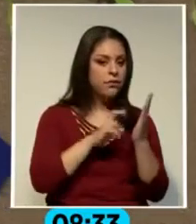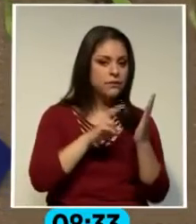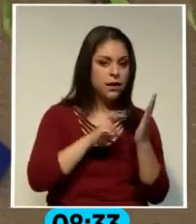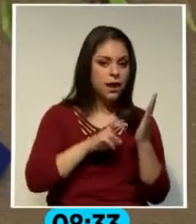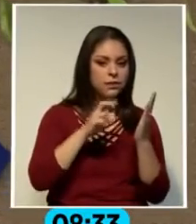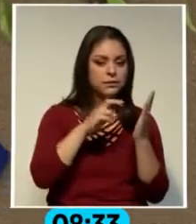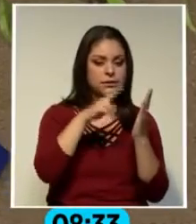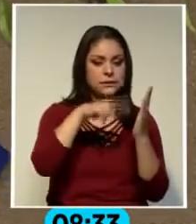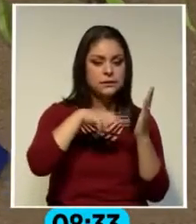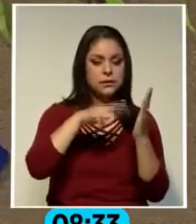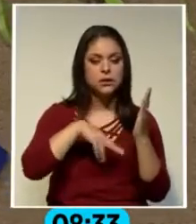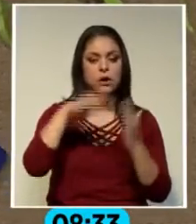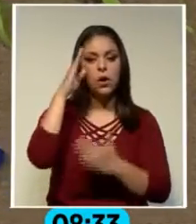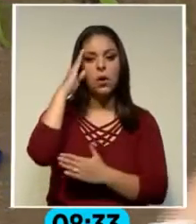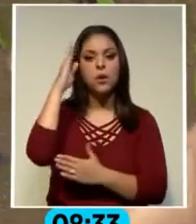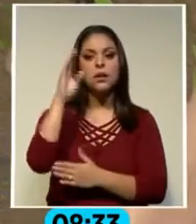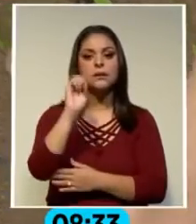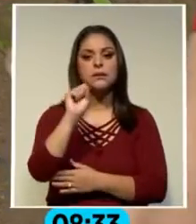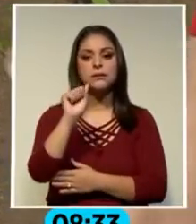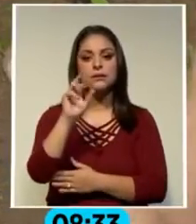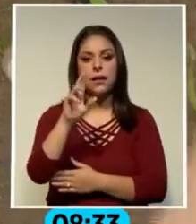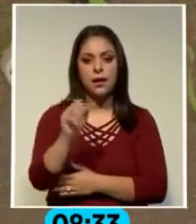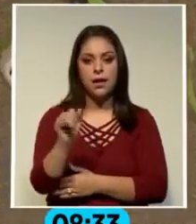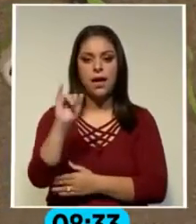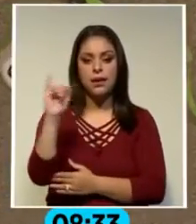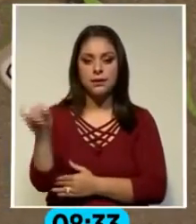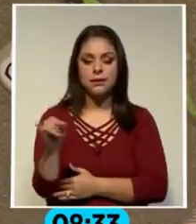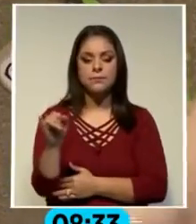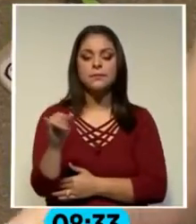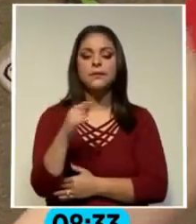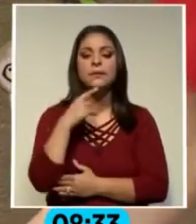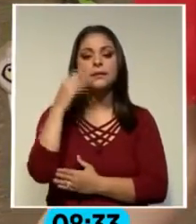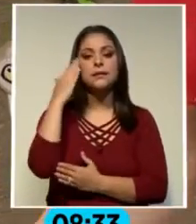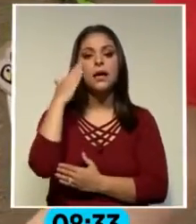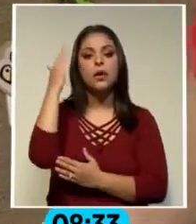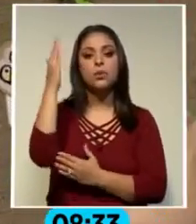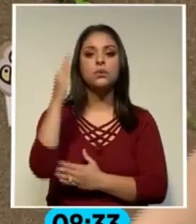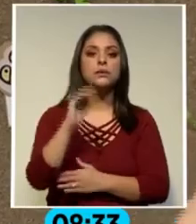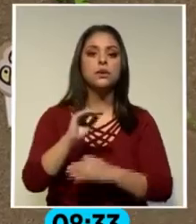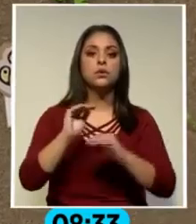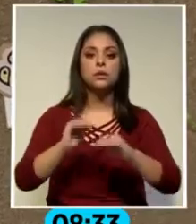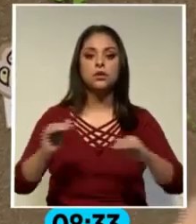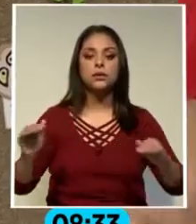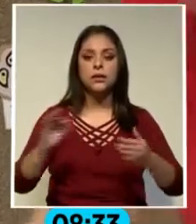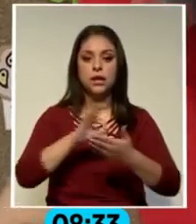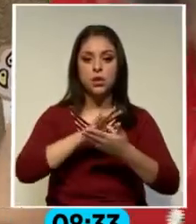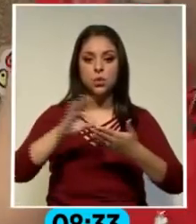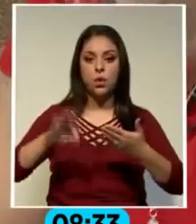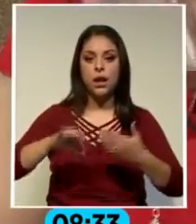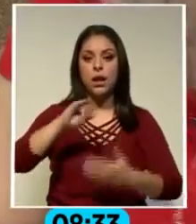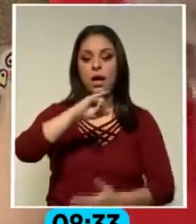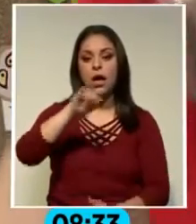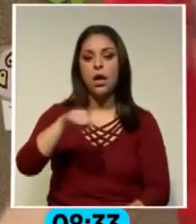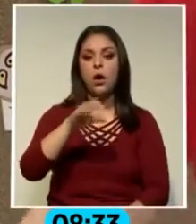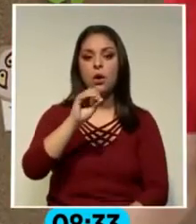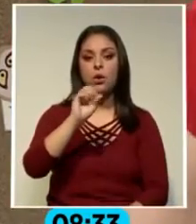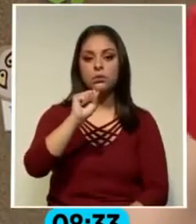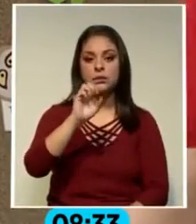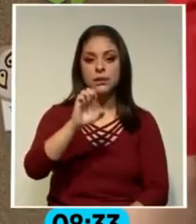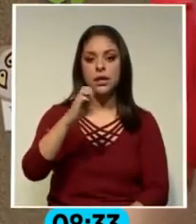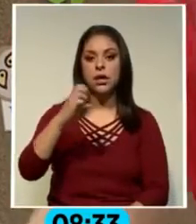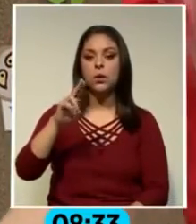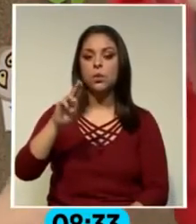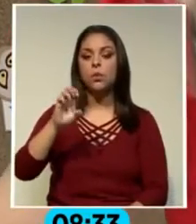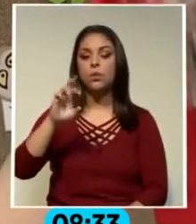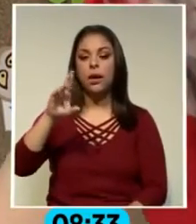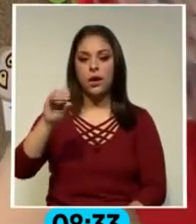Hola, Sara Jarquín, presente. También dice, saludos a los chicos de la escuela José Cubero. ¿Qué dice Sara? Saludos a las niñas de